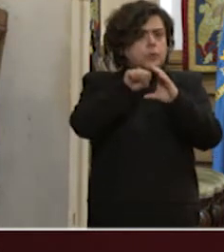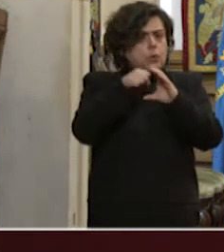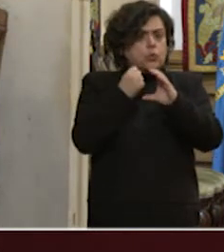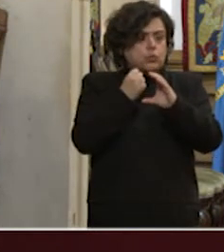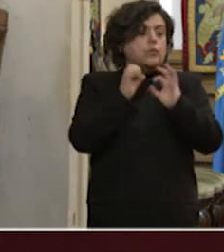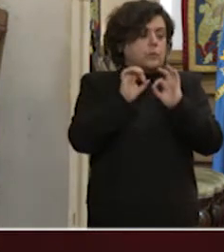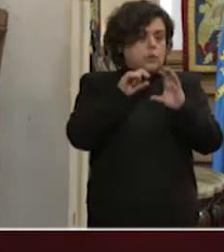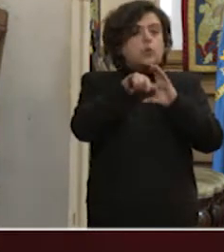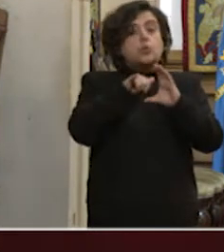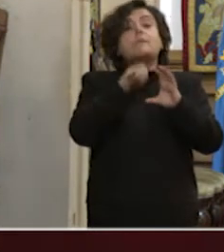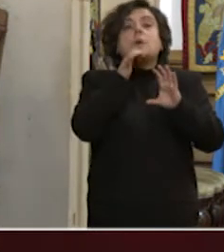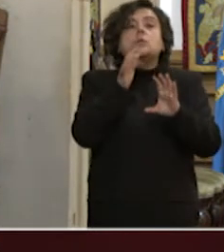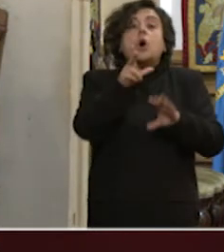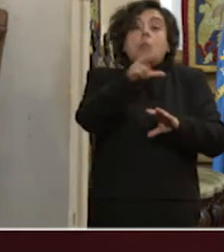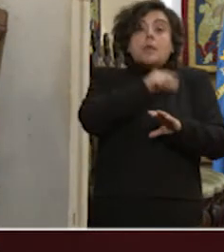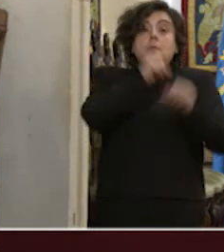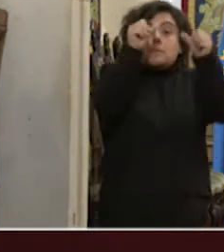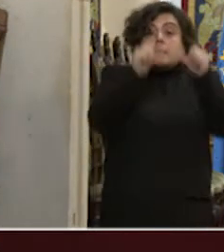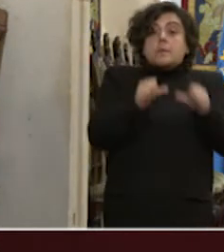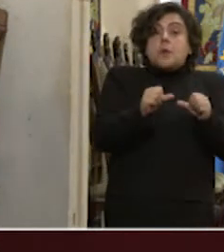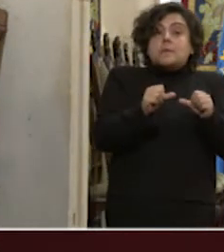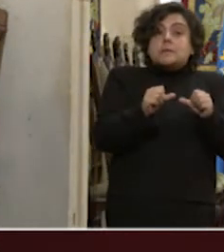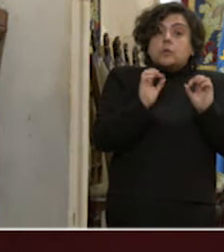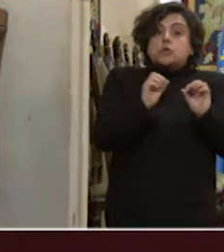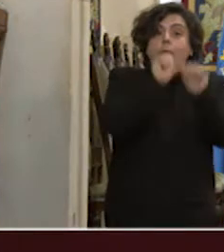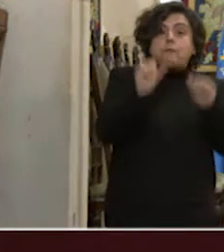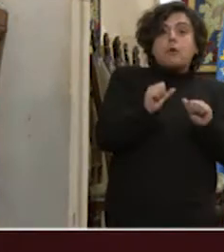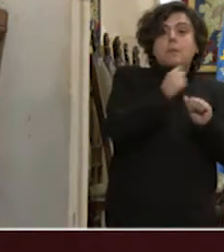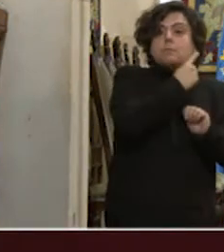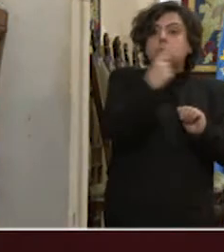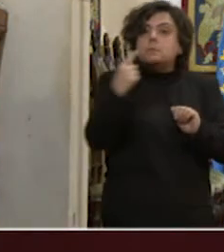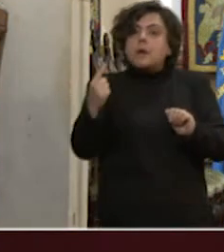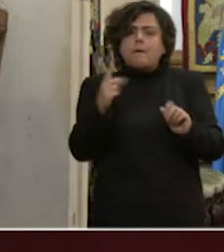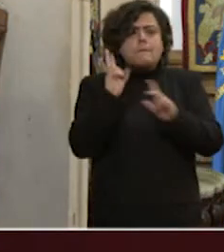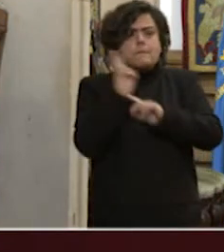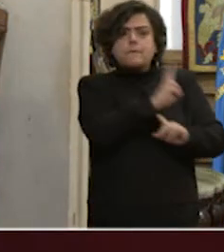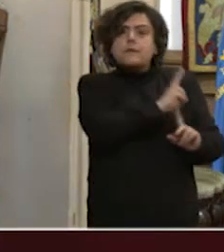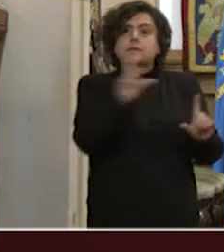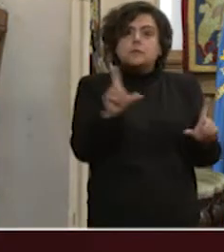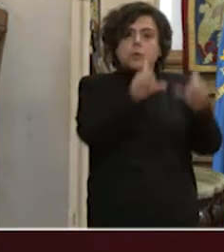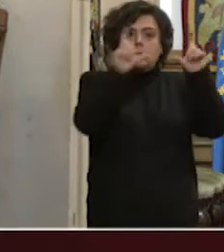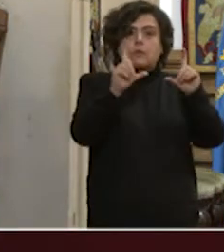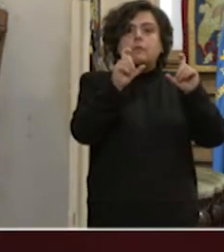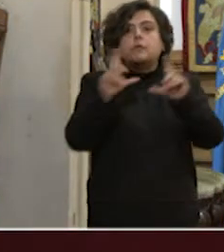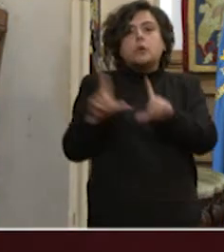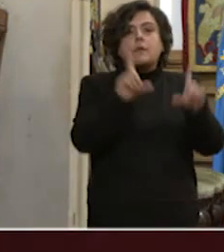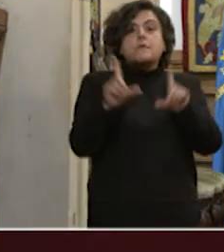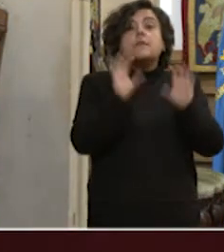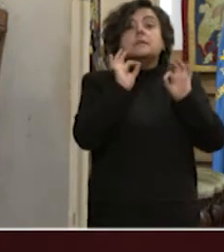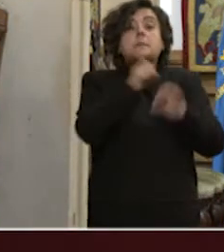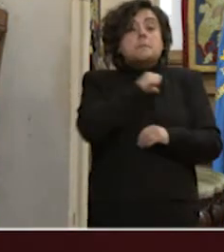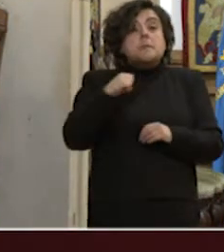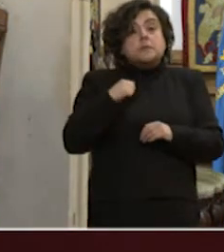La entrega de diplomas se ha realizado de forma individual, como hemos podido ver en las fotografías que se han proyectado durante el acto.